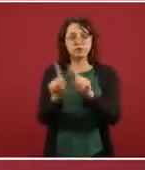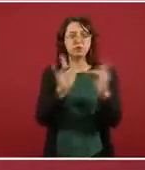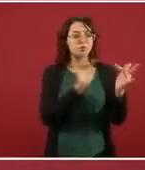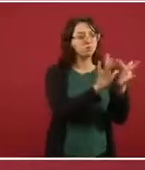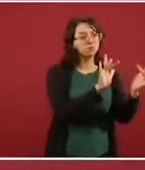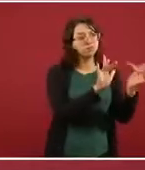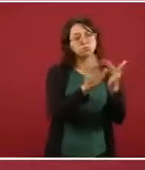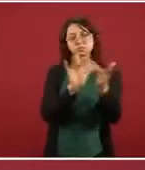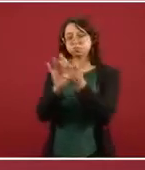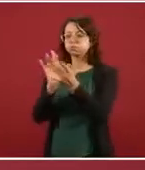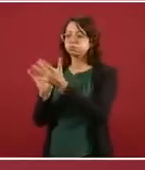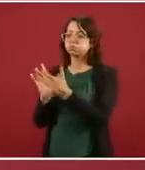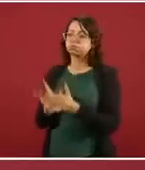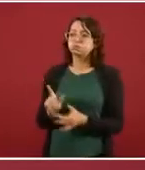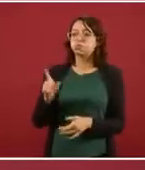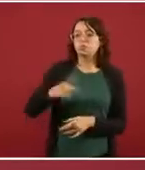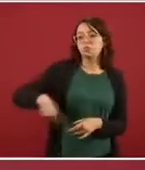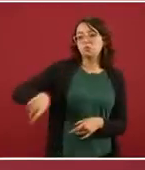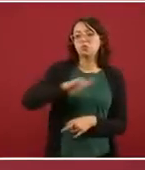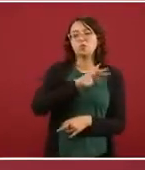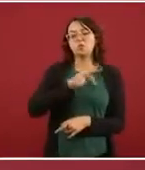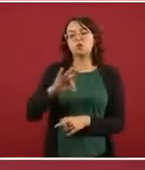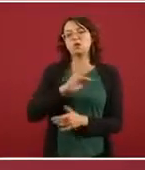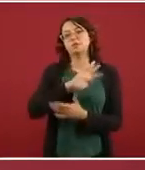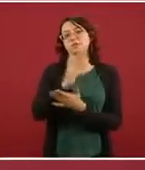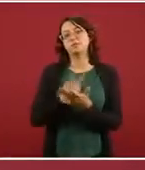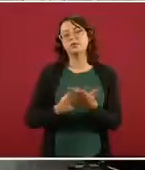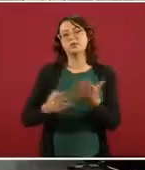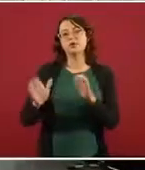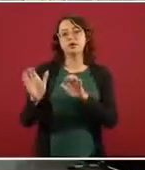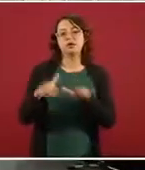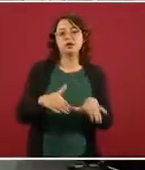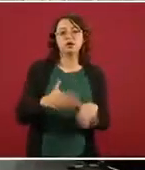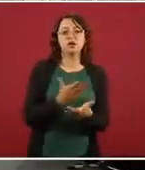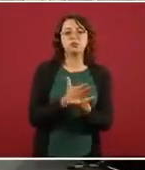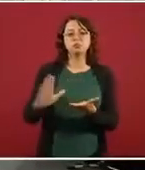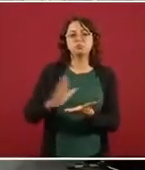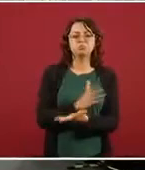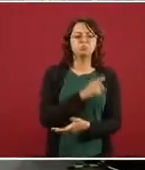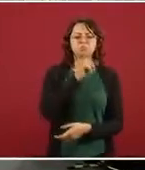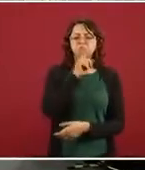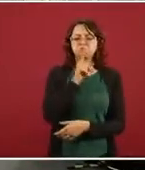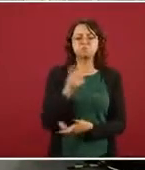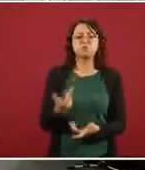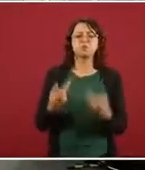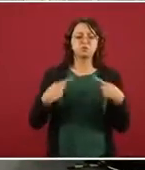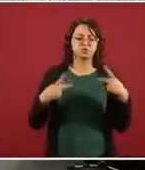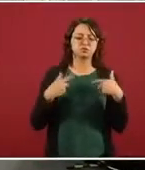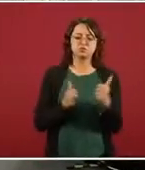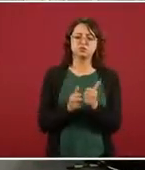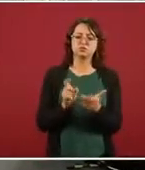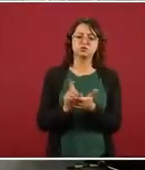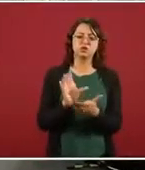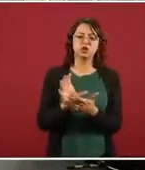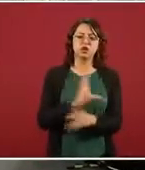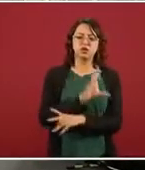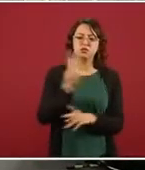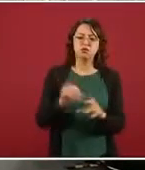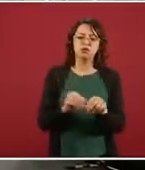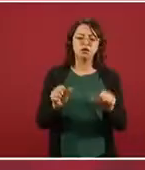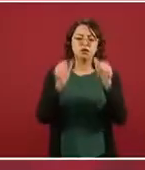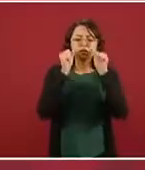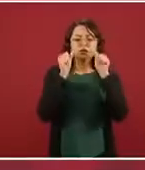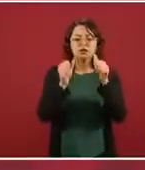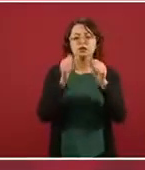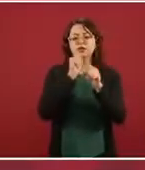incorporarlos a distintos programas sin ser excluyente uno del otro en el caso de personas con discapacidad. Y